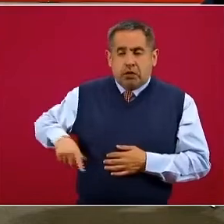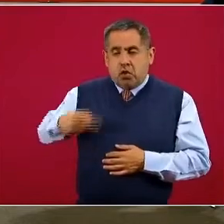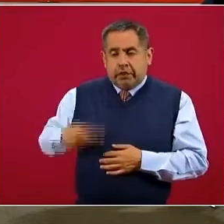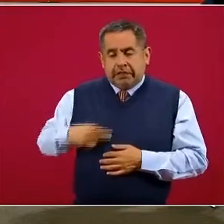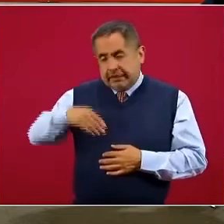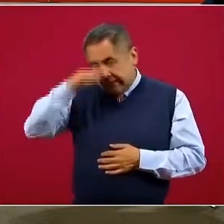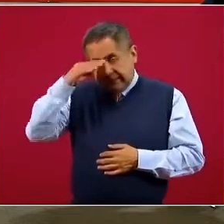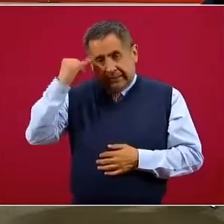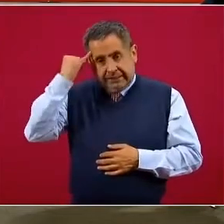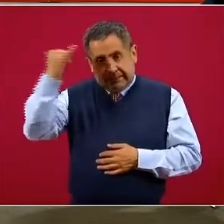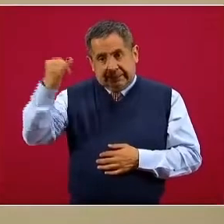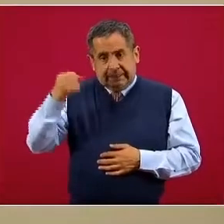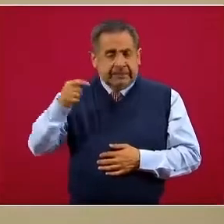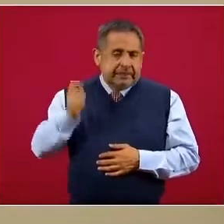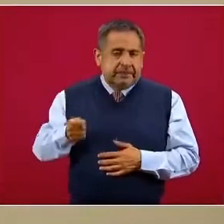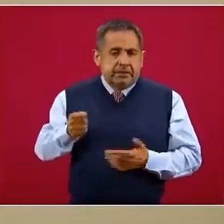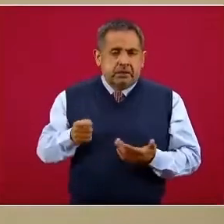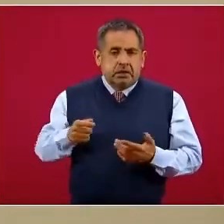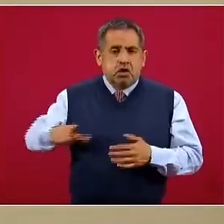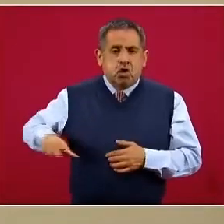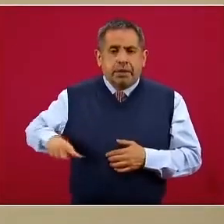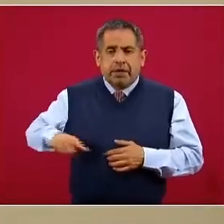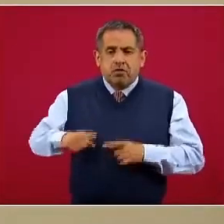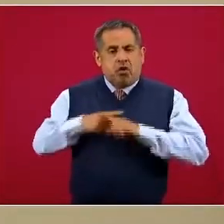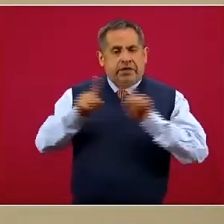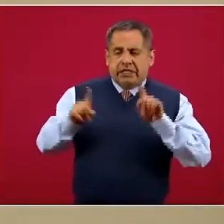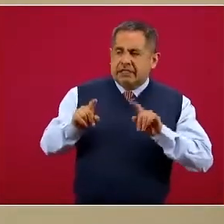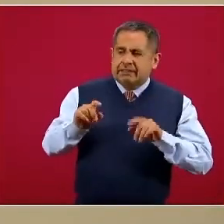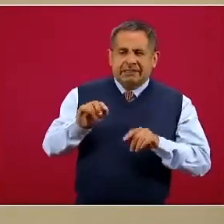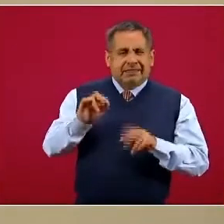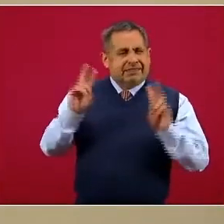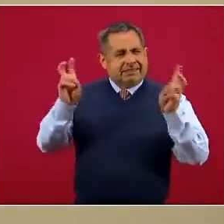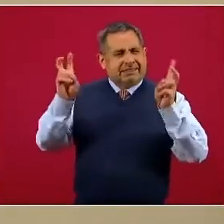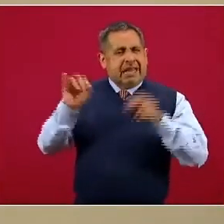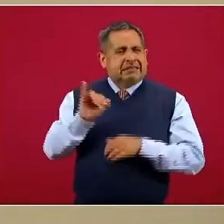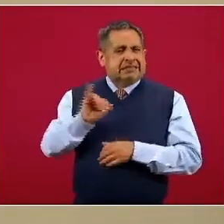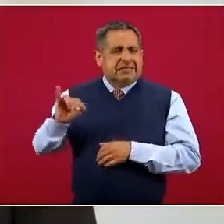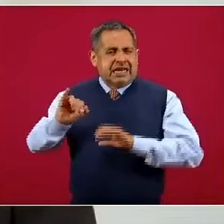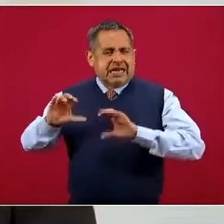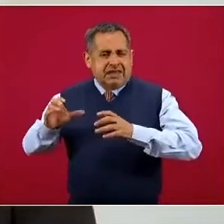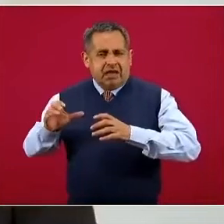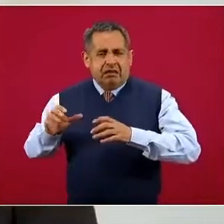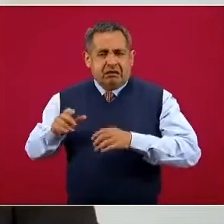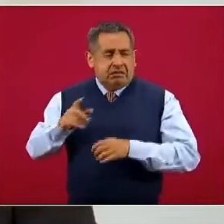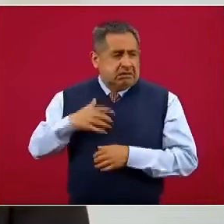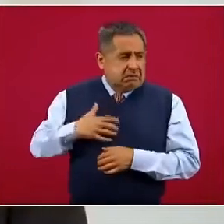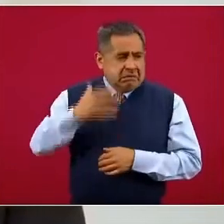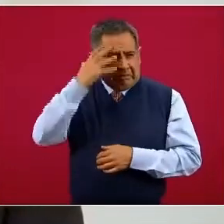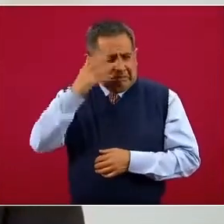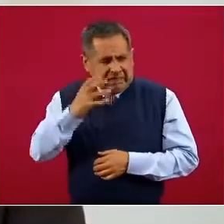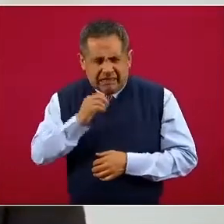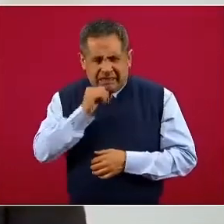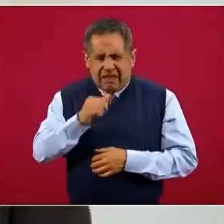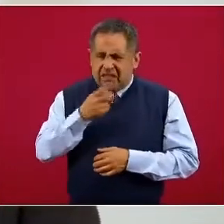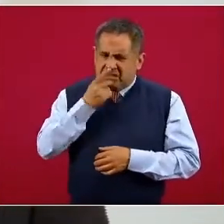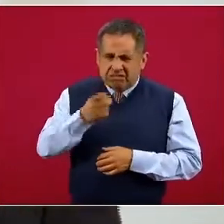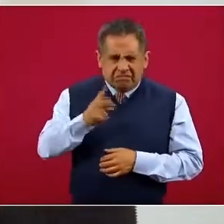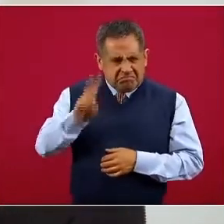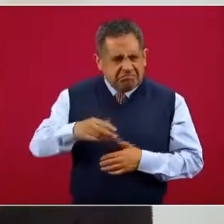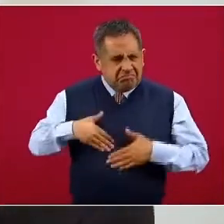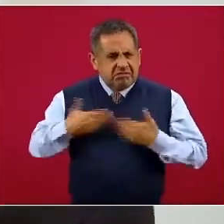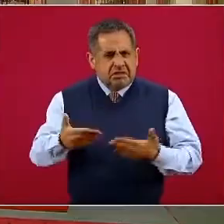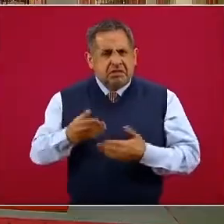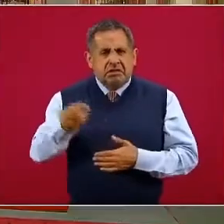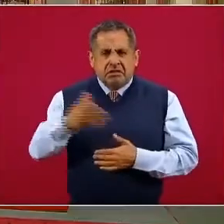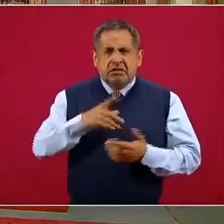es que es un gobierno de izquierda y que no nos da vergüenza decirlo, es precisamente que a